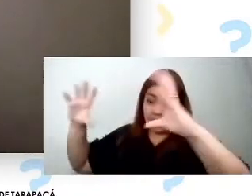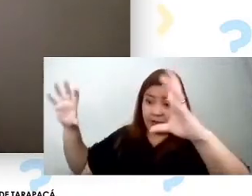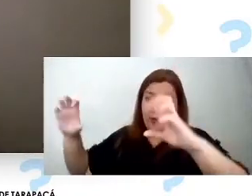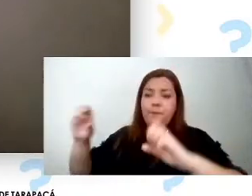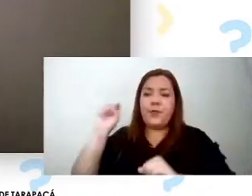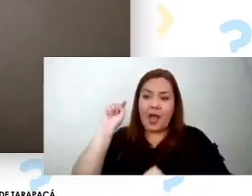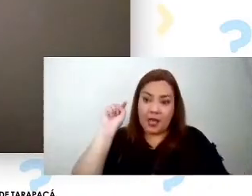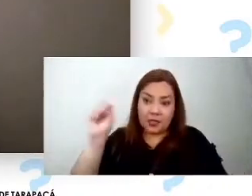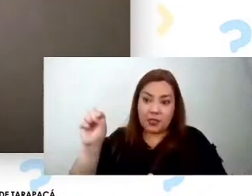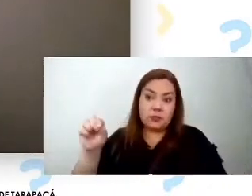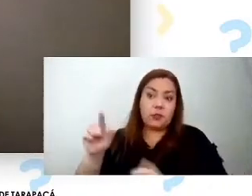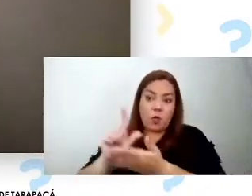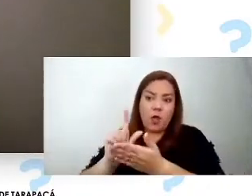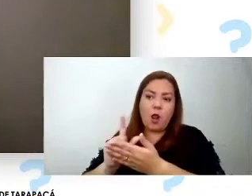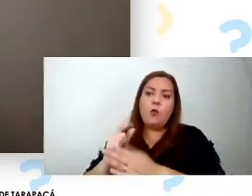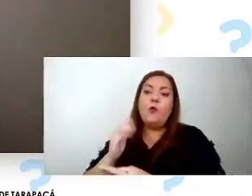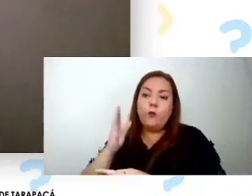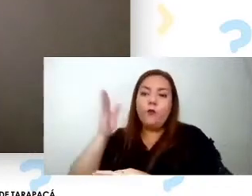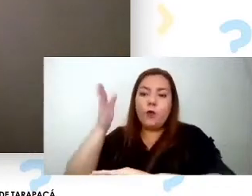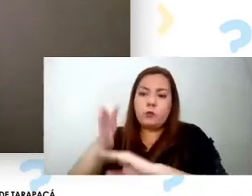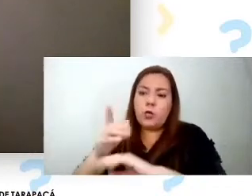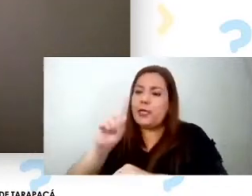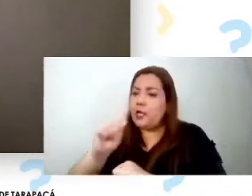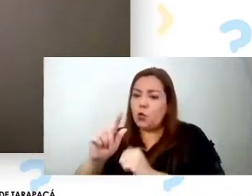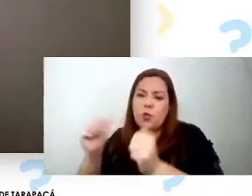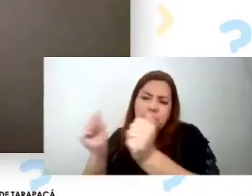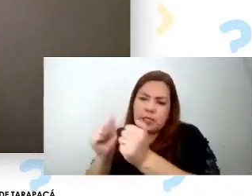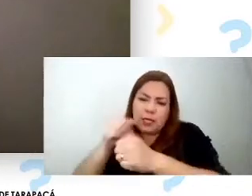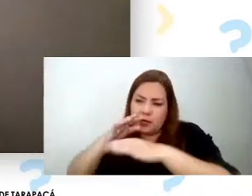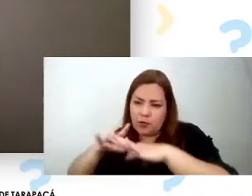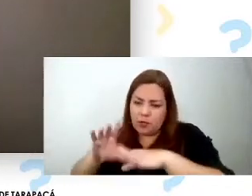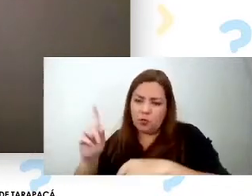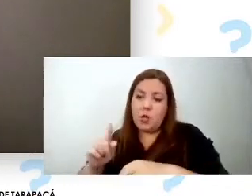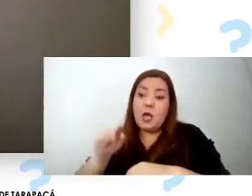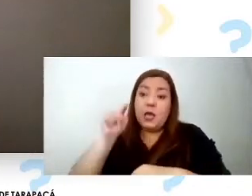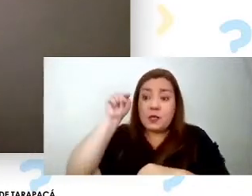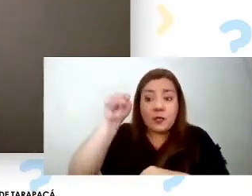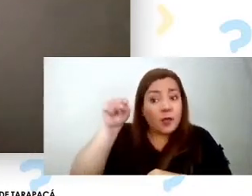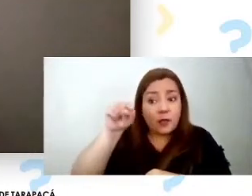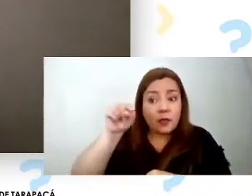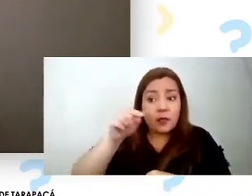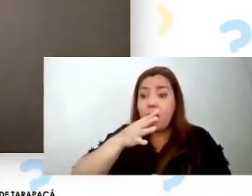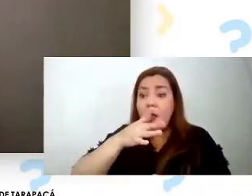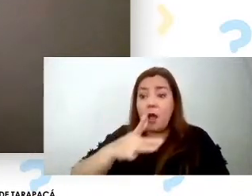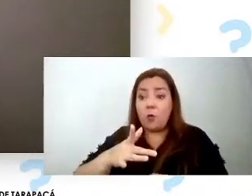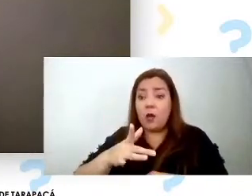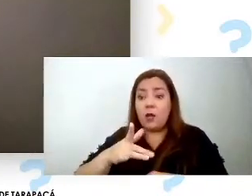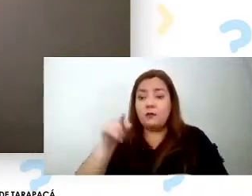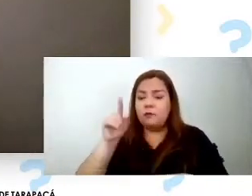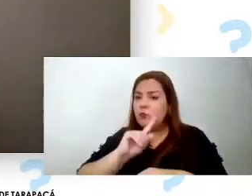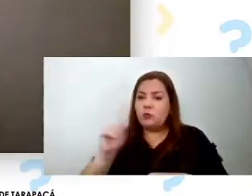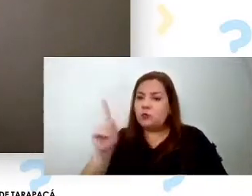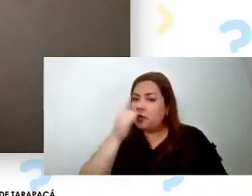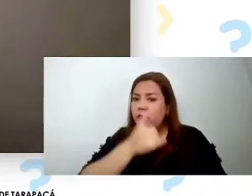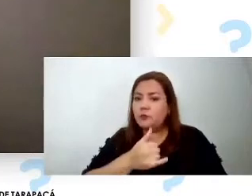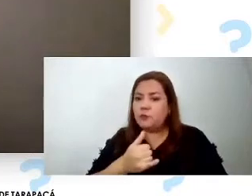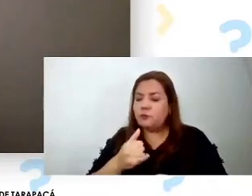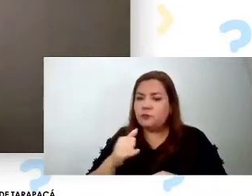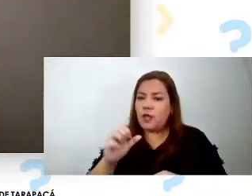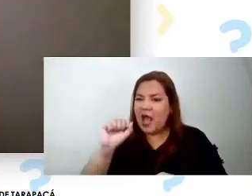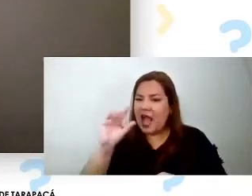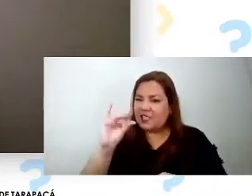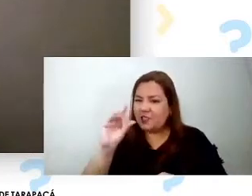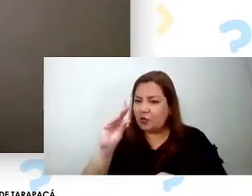ese sector fuimos, que ya no es el borde costero, y ahí las aguas no estaban acidificadas. Entonces, por eso